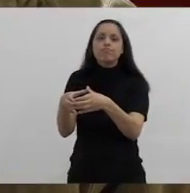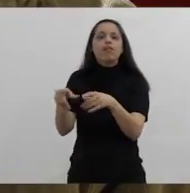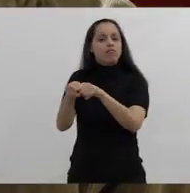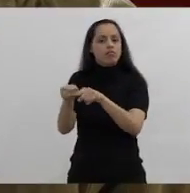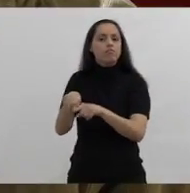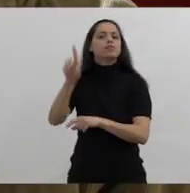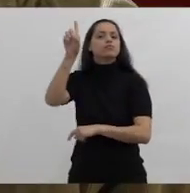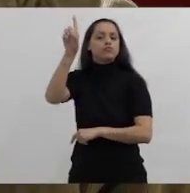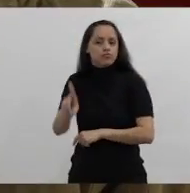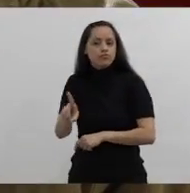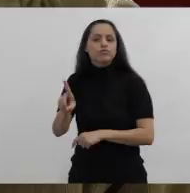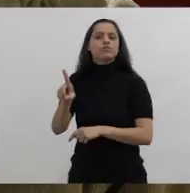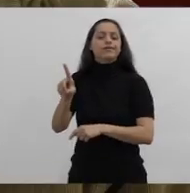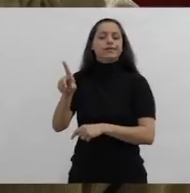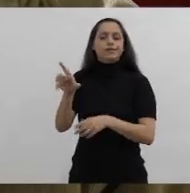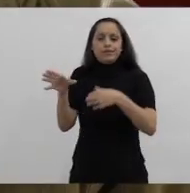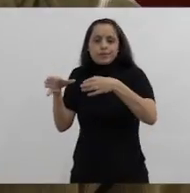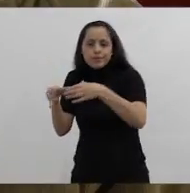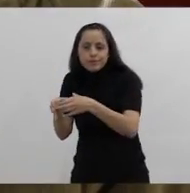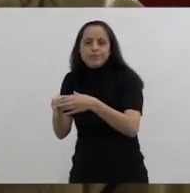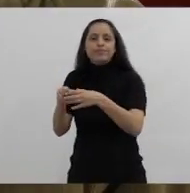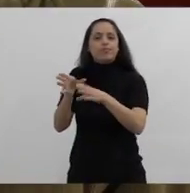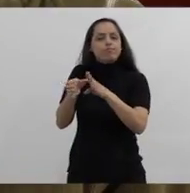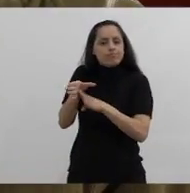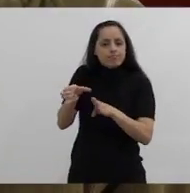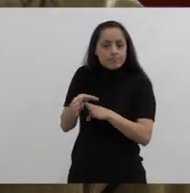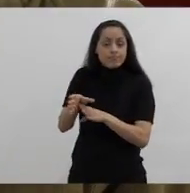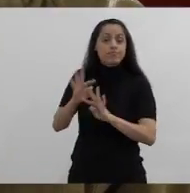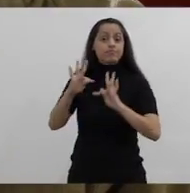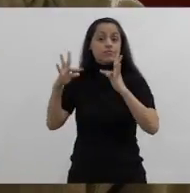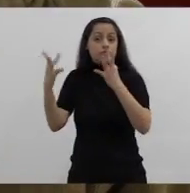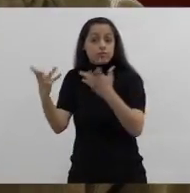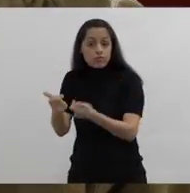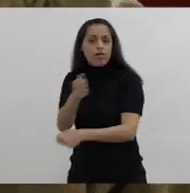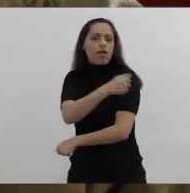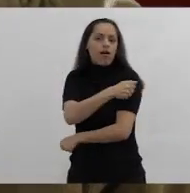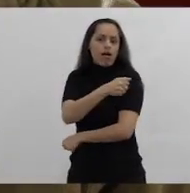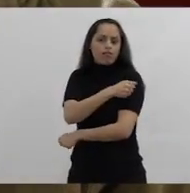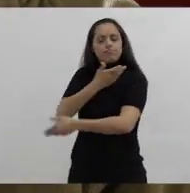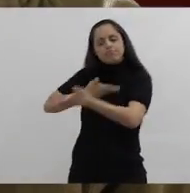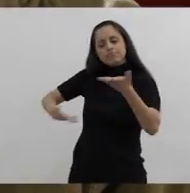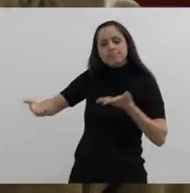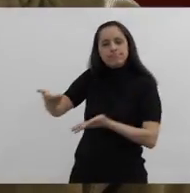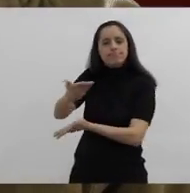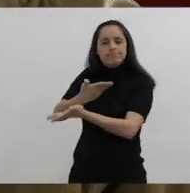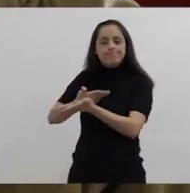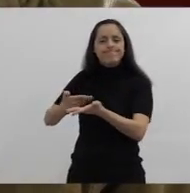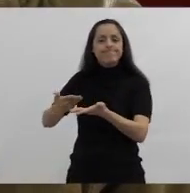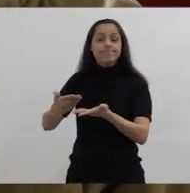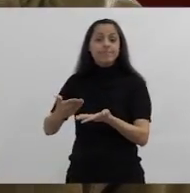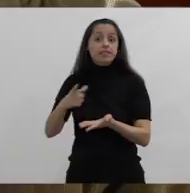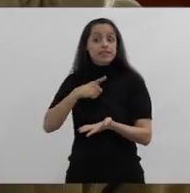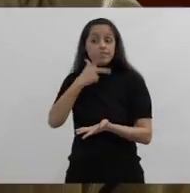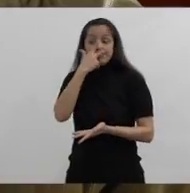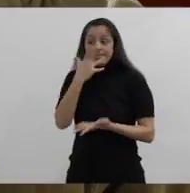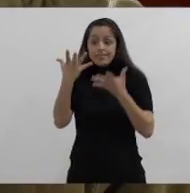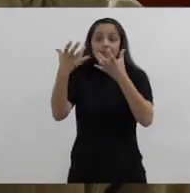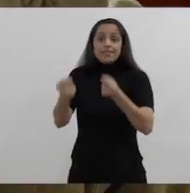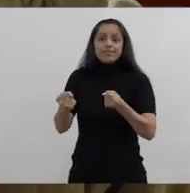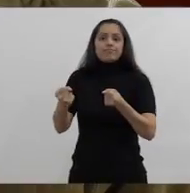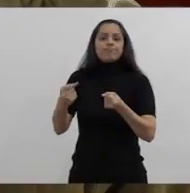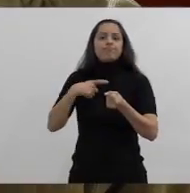directivo, de profesores, aún de sus compañeros del colegio, un